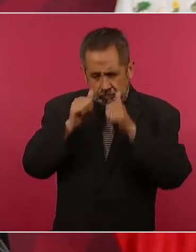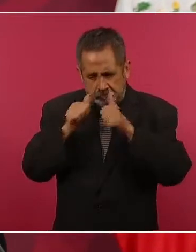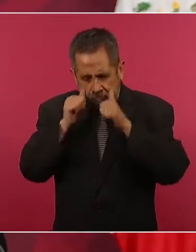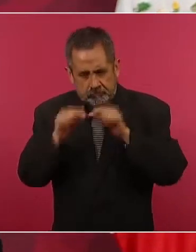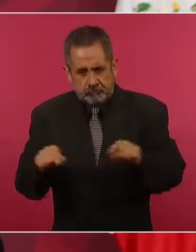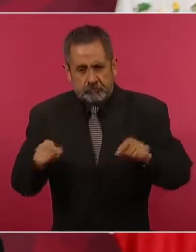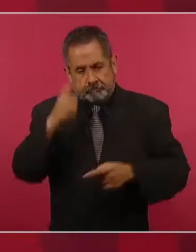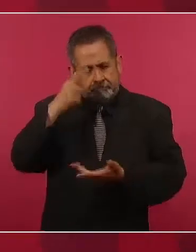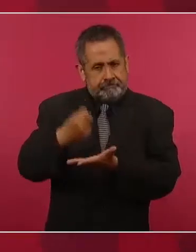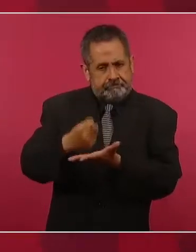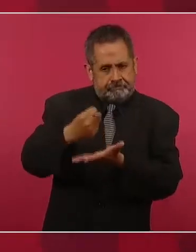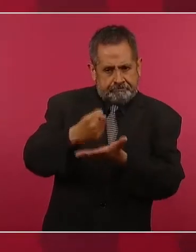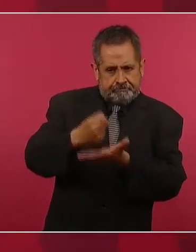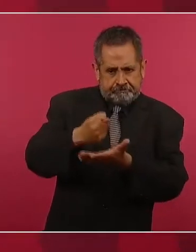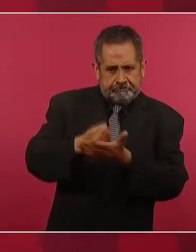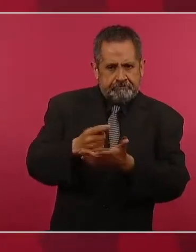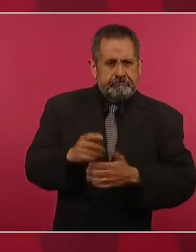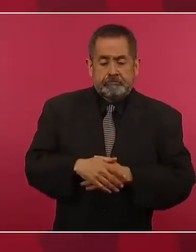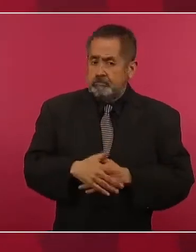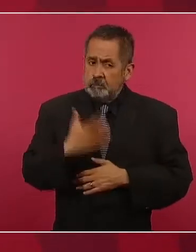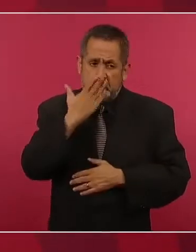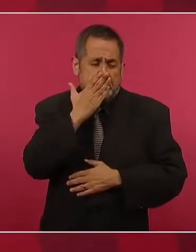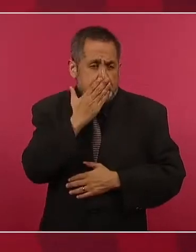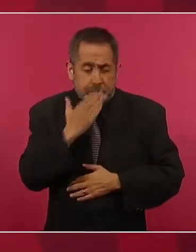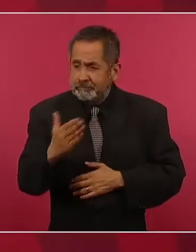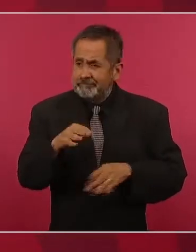para terapias, una muy buena labor,